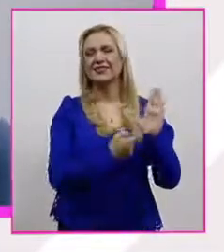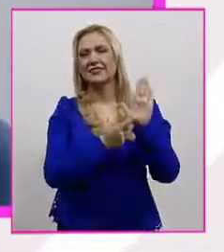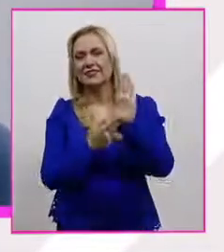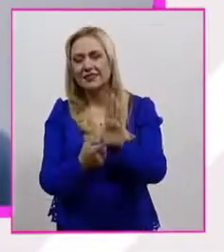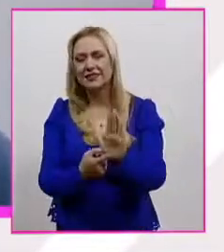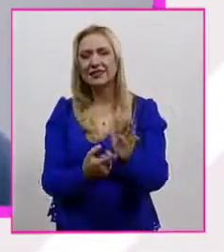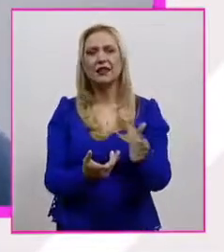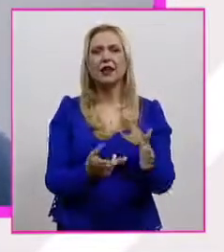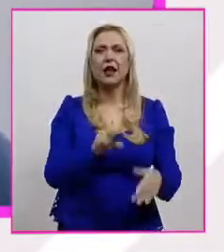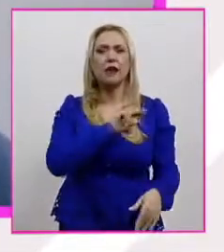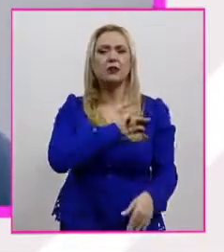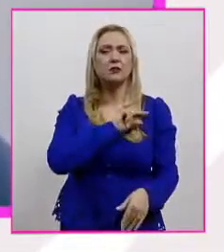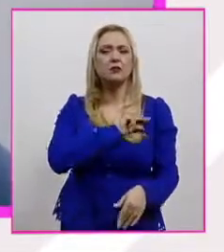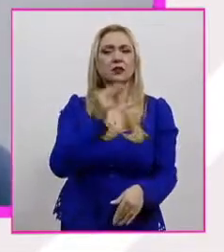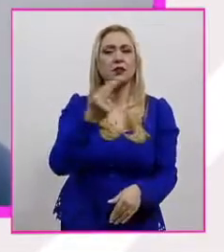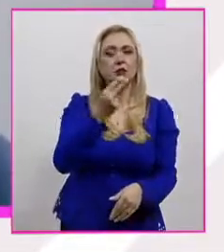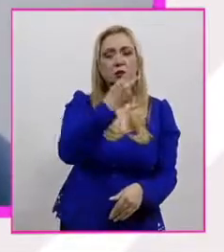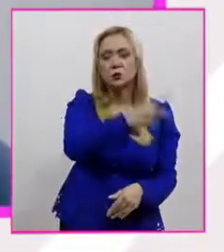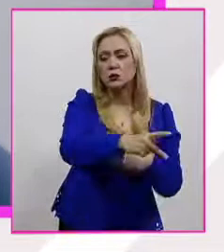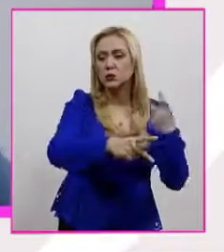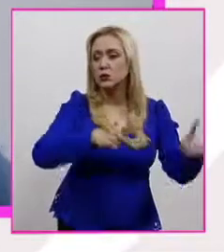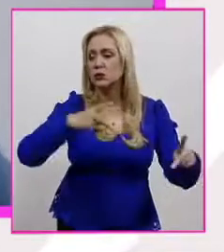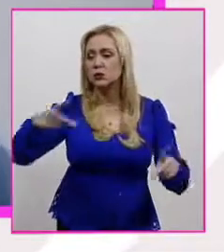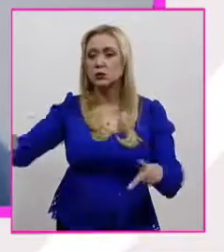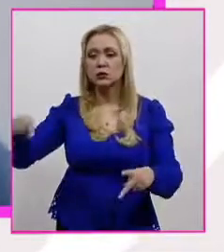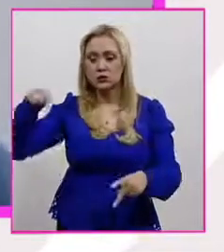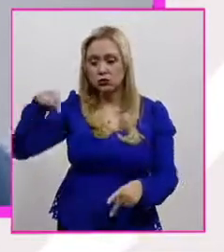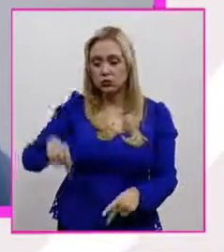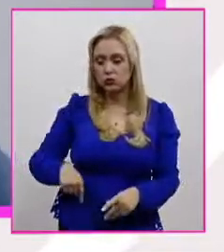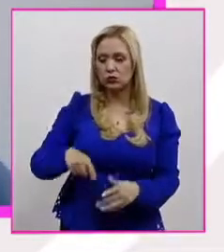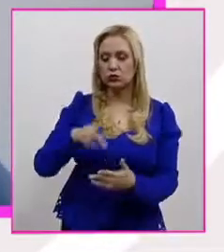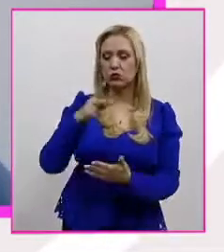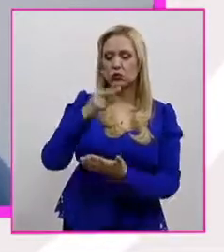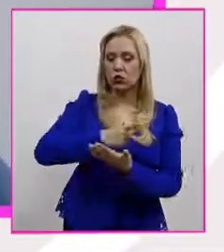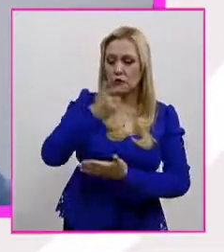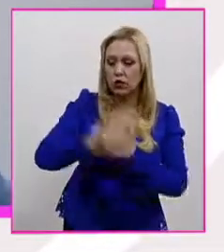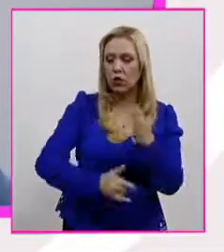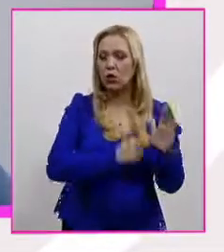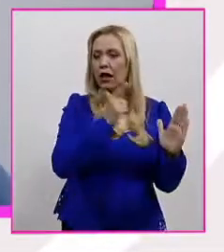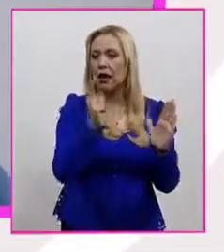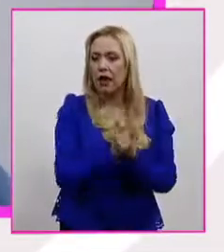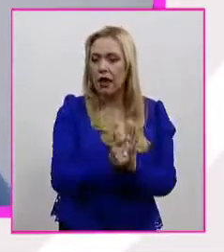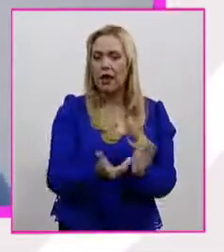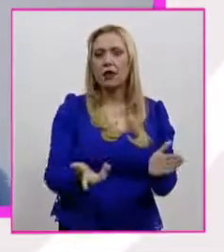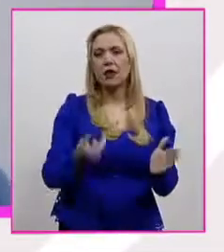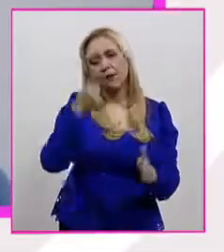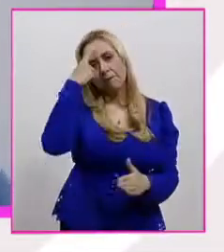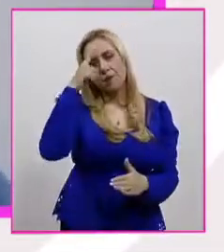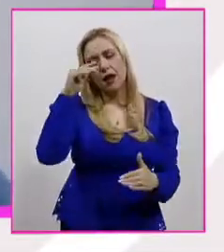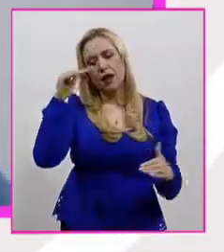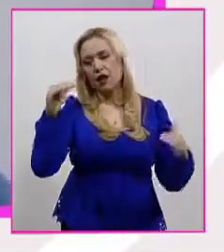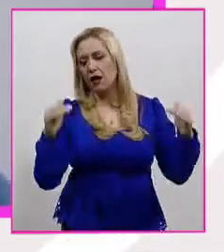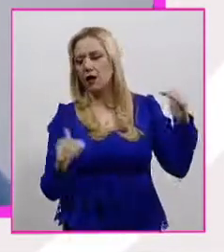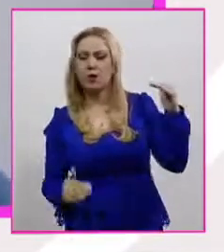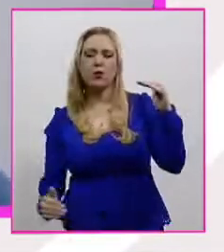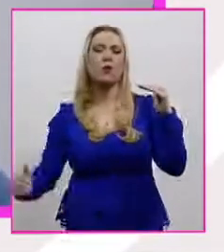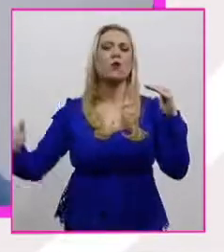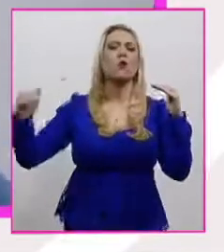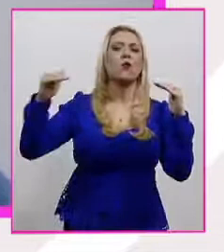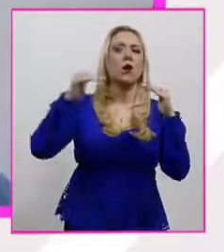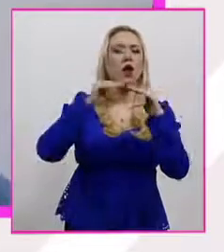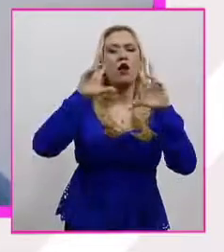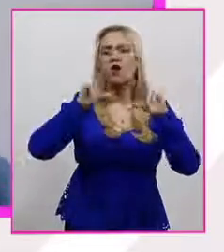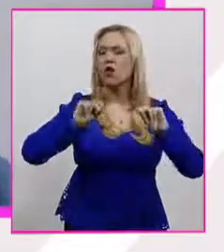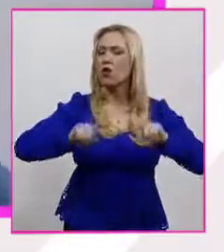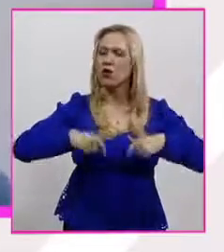muy específicos desde la política pública para tratar estas brechas de desigualdad que vamos viendo, que no se reproduzcan,